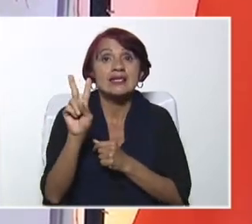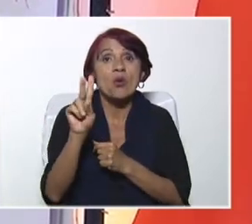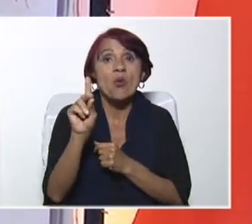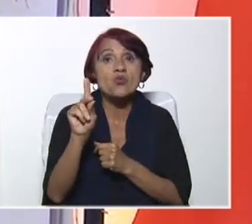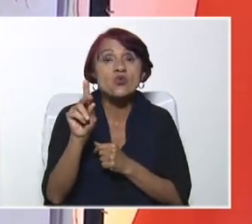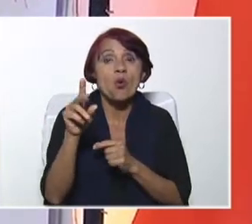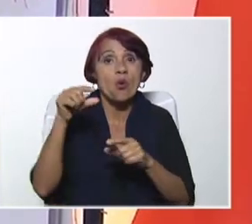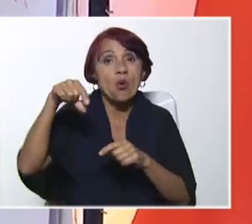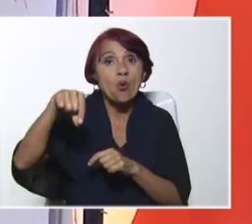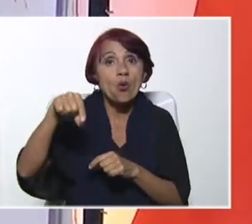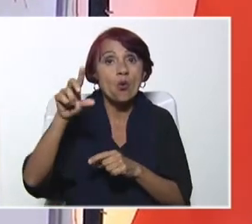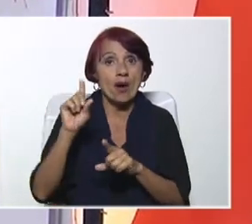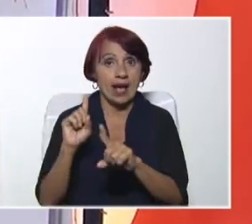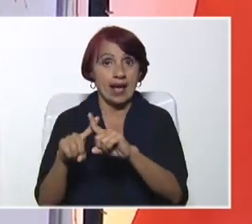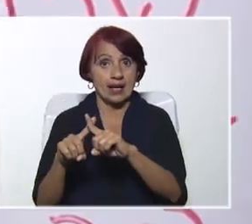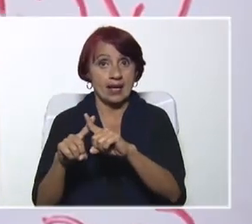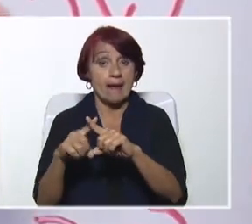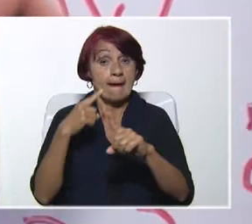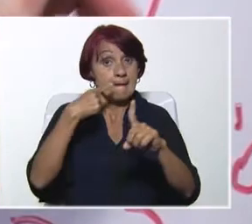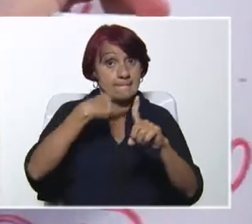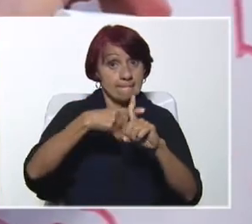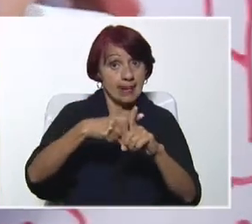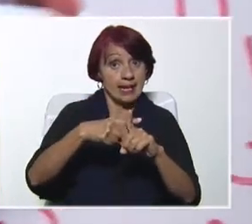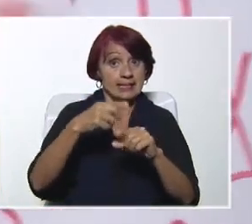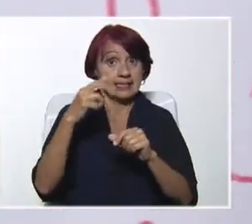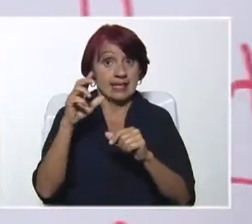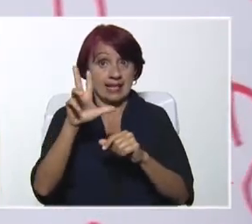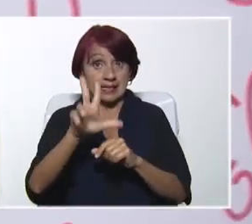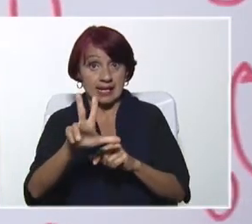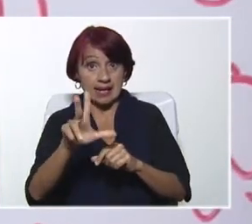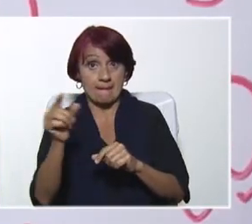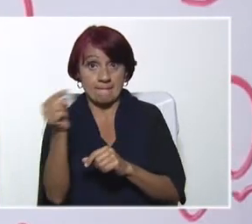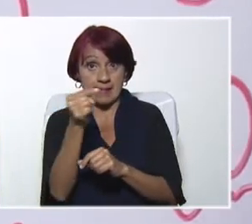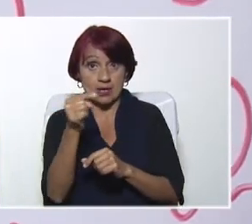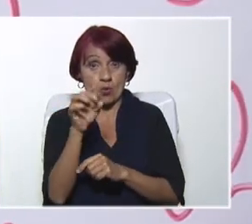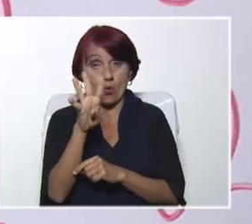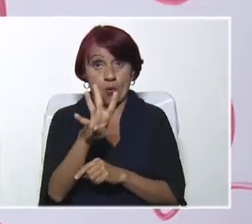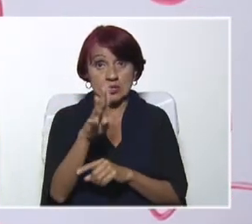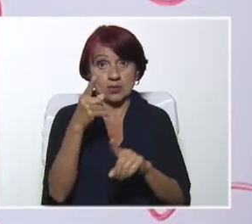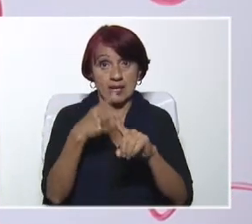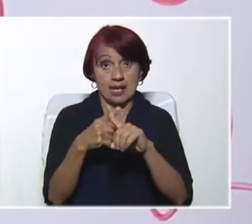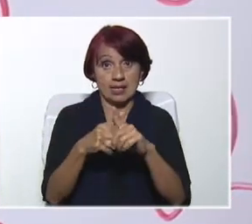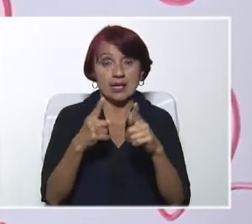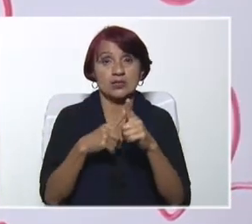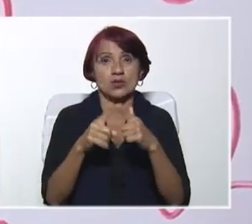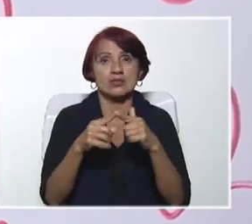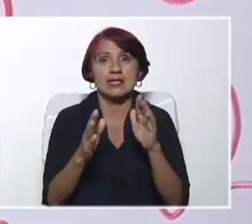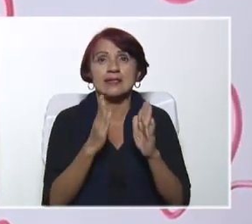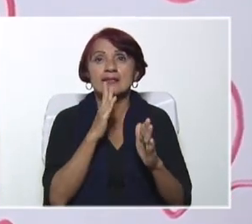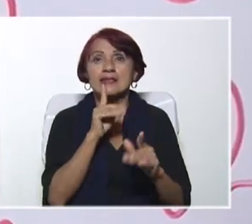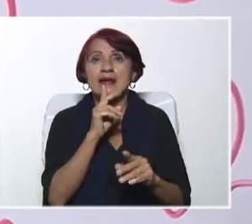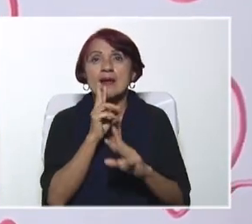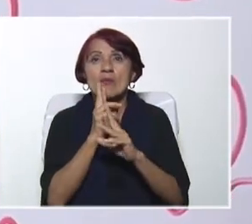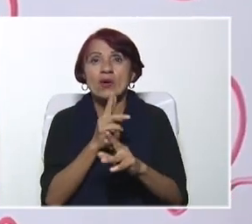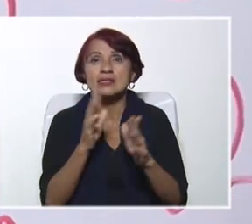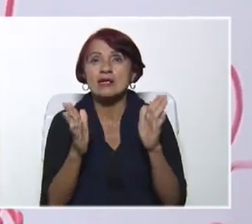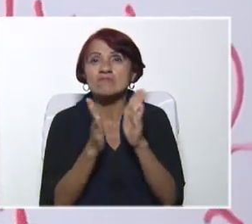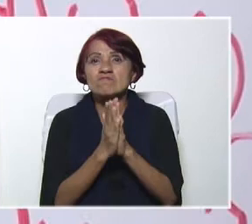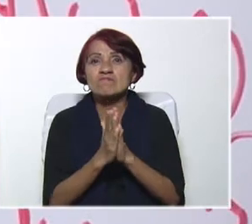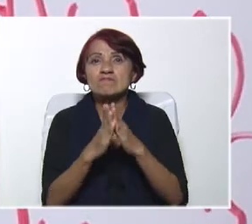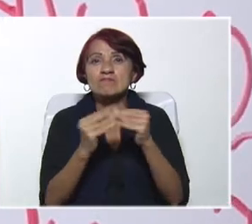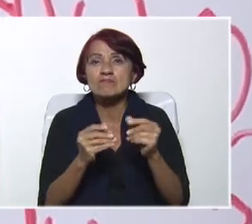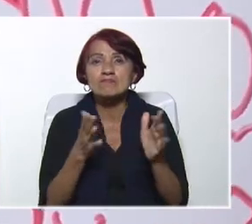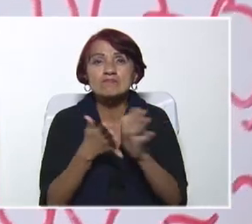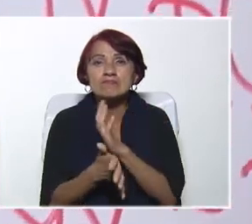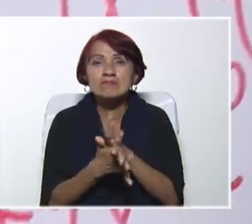x, menos 2 más 3 y menos 4x. El resultado nos cambiaría también.